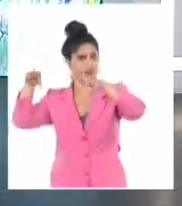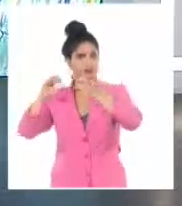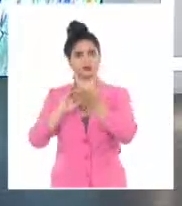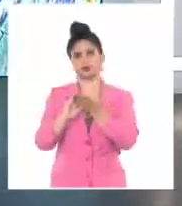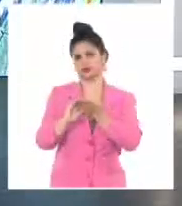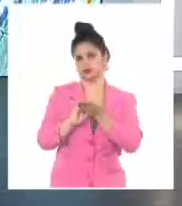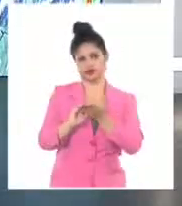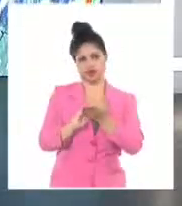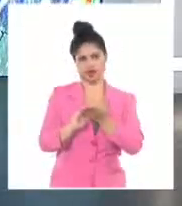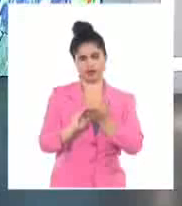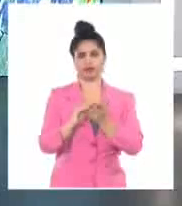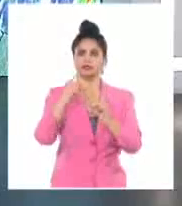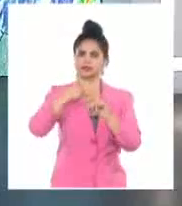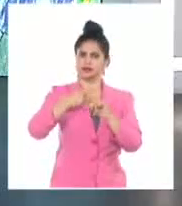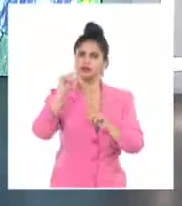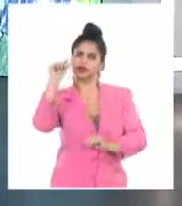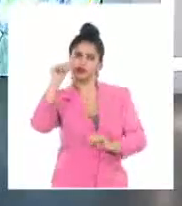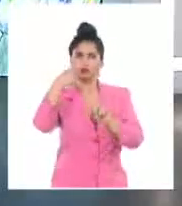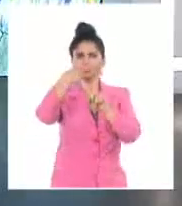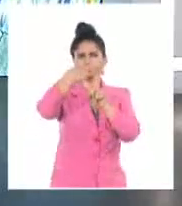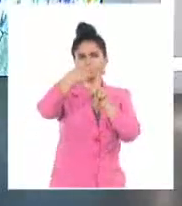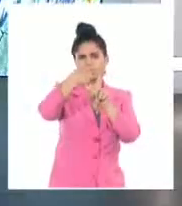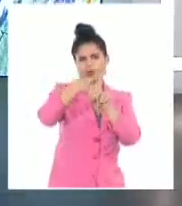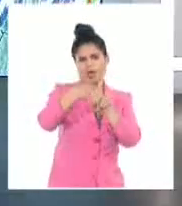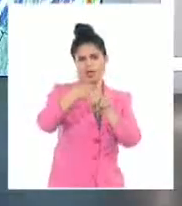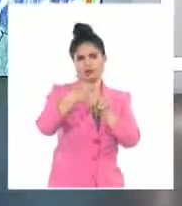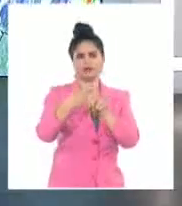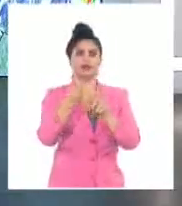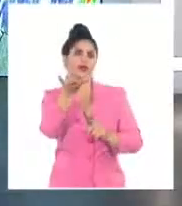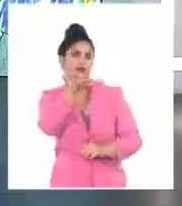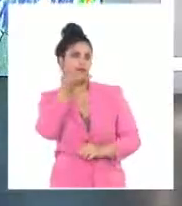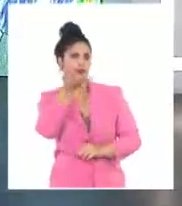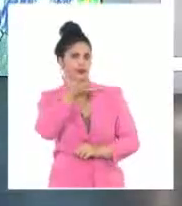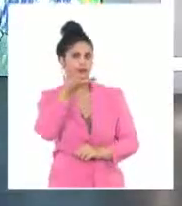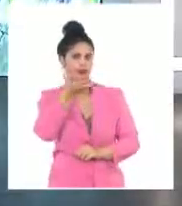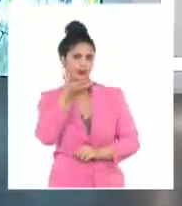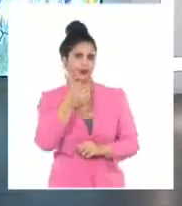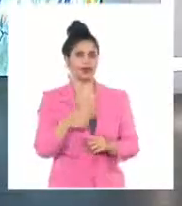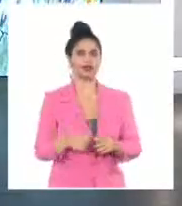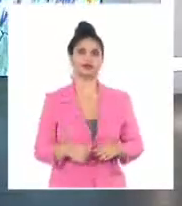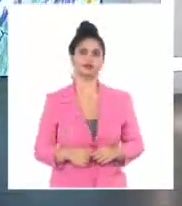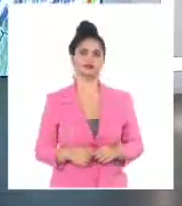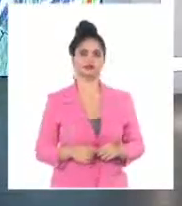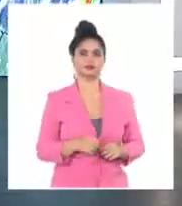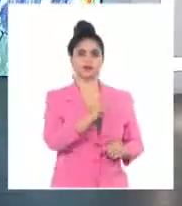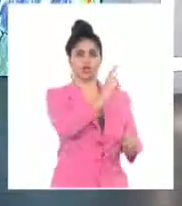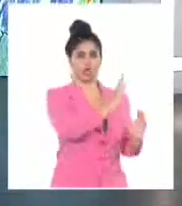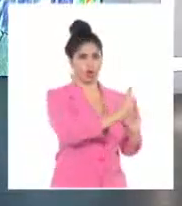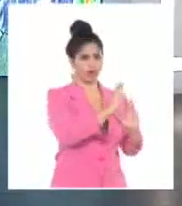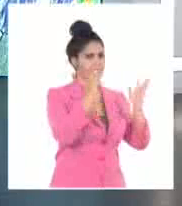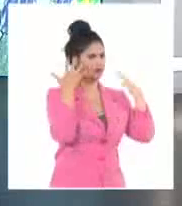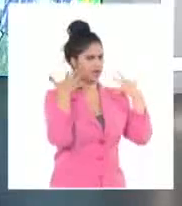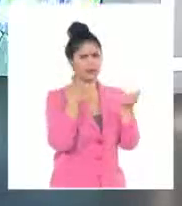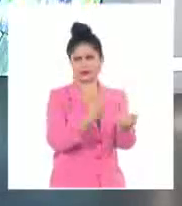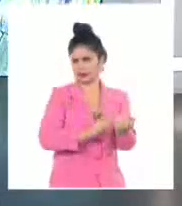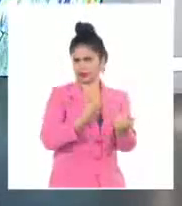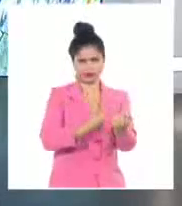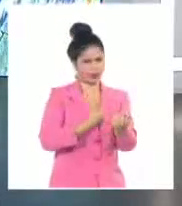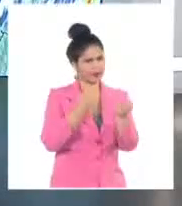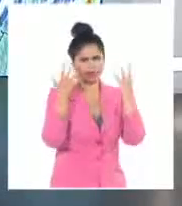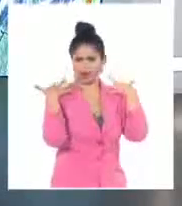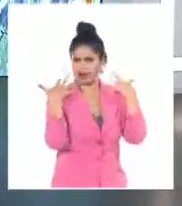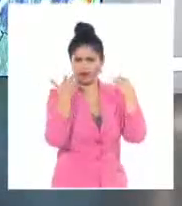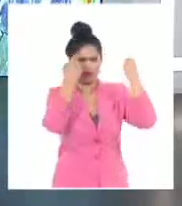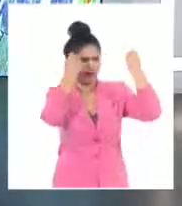días anteriores, aunque no descenderán tanto para hoy en la región oriental, serán al menos no tan cálido el día. En el caso del occidente, temperaturas frescas